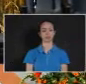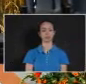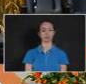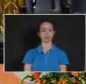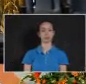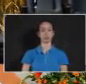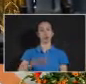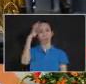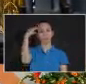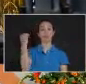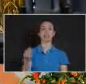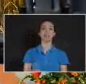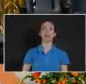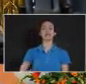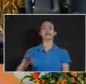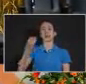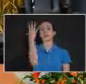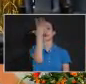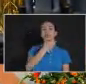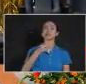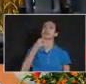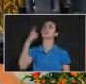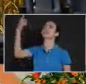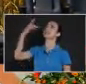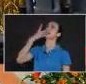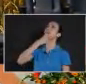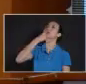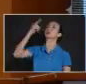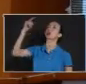Porque qué lindo pedirle a Dios que nos guarde. Aguárdame